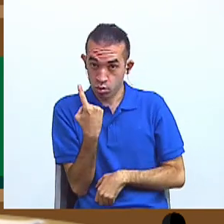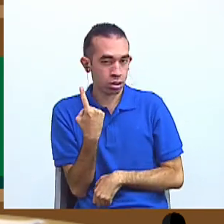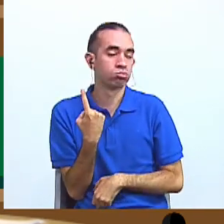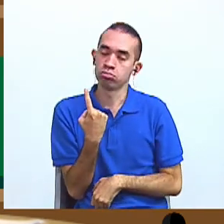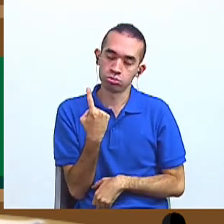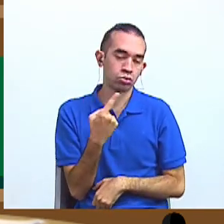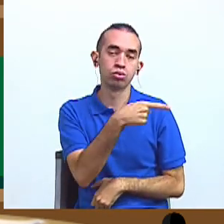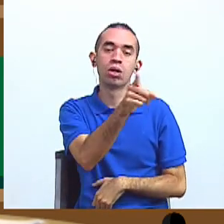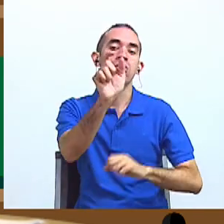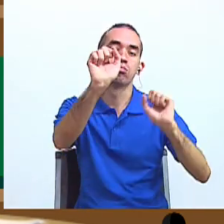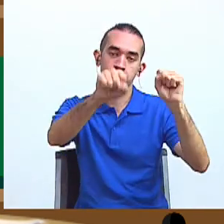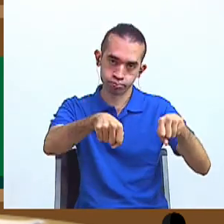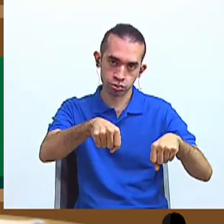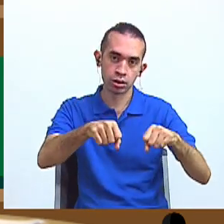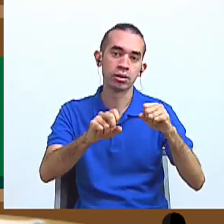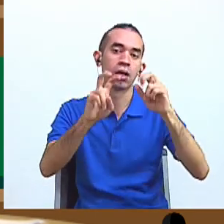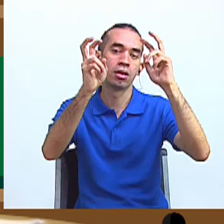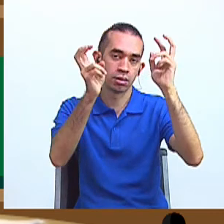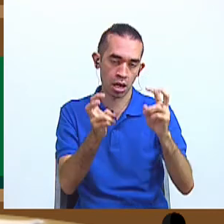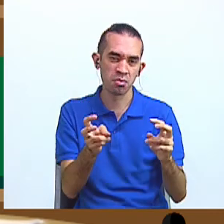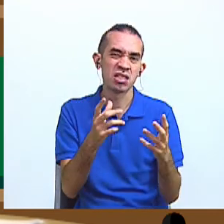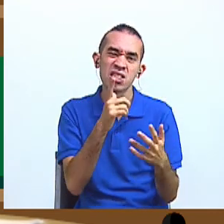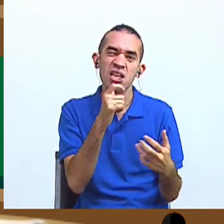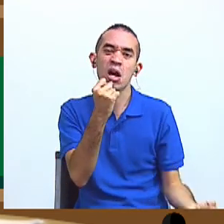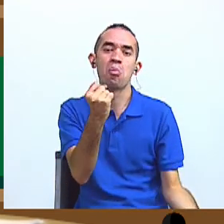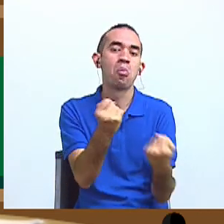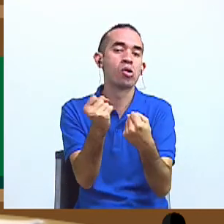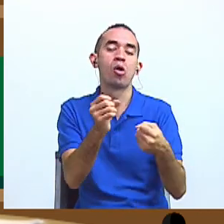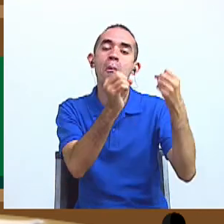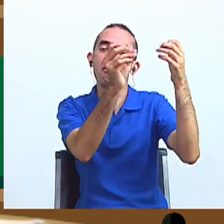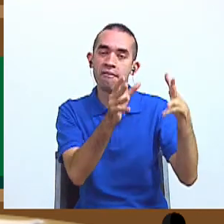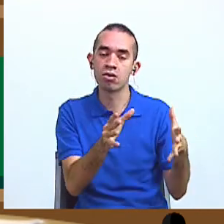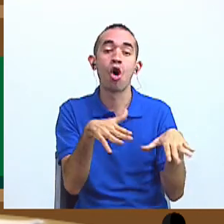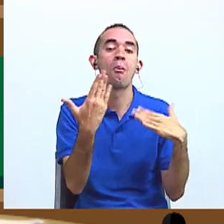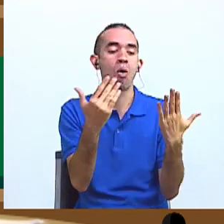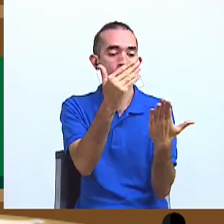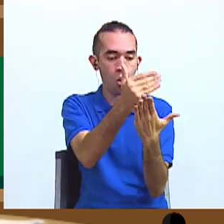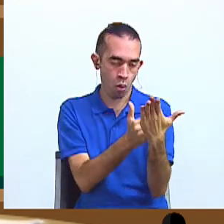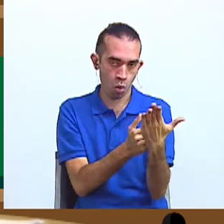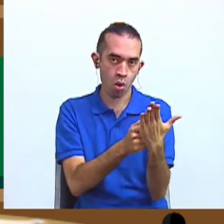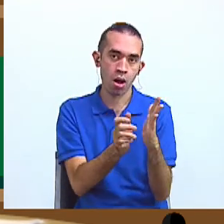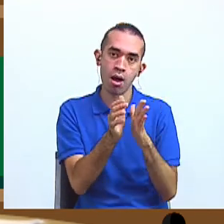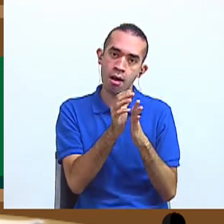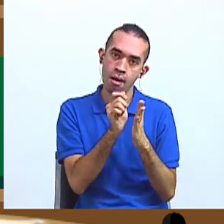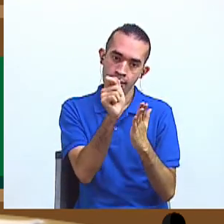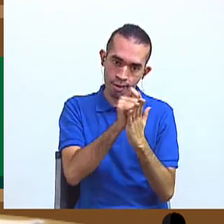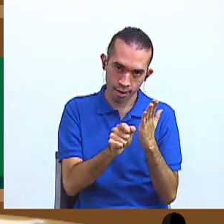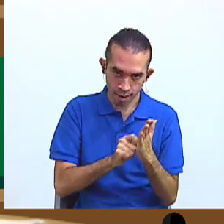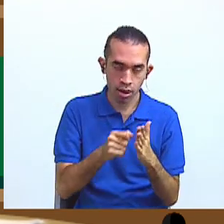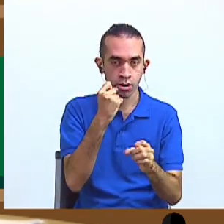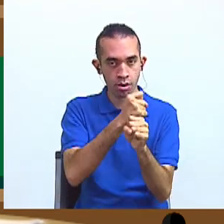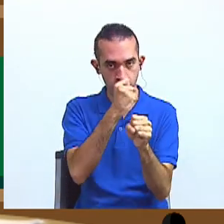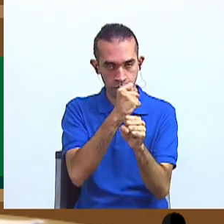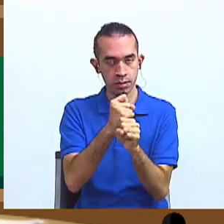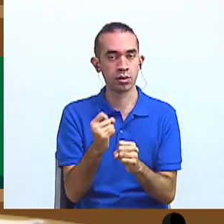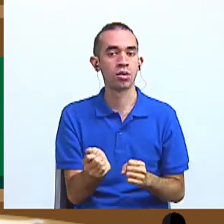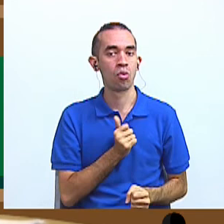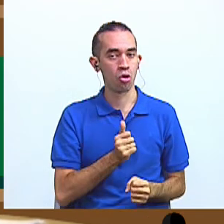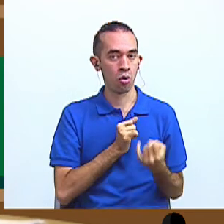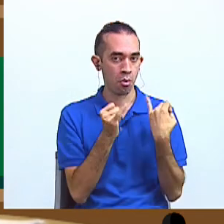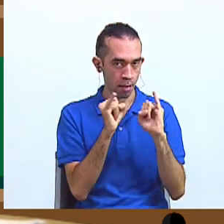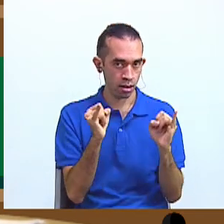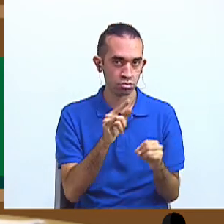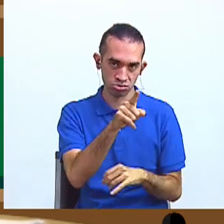podrán reforzar estas temáticas con sus docentes a través de las guías autónomas, ¿sí? Allá en casita. Y